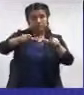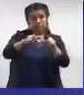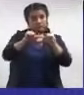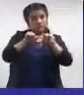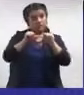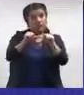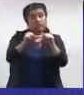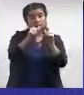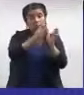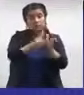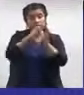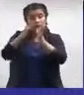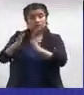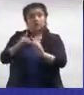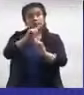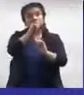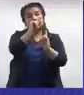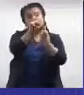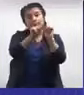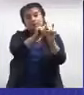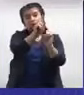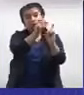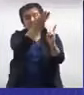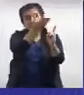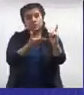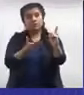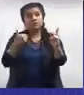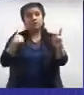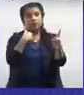continuar con el proceso de interpelación.